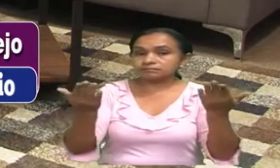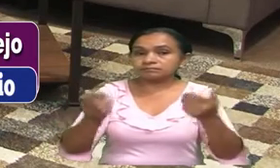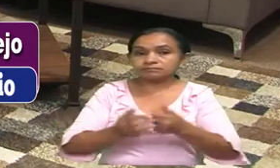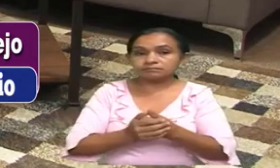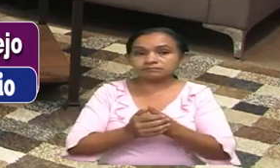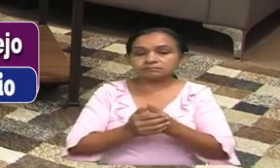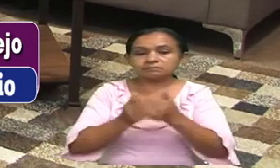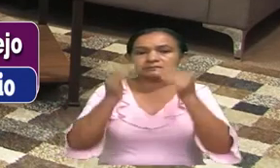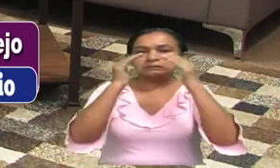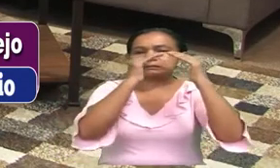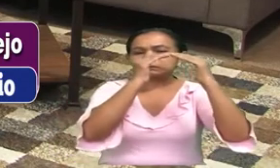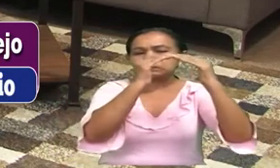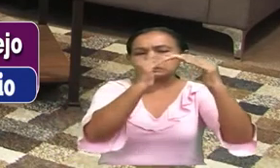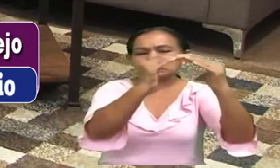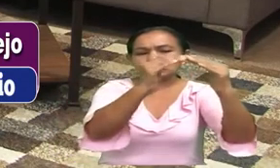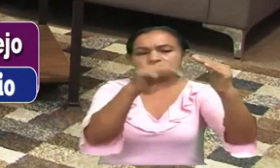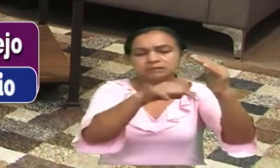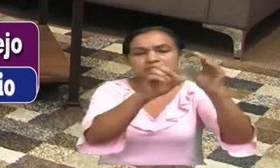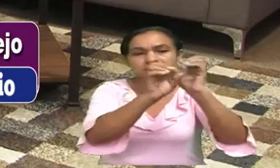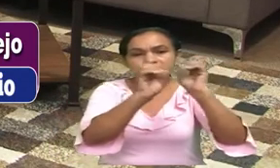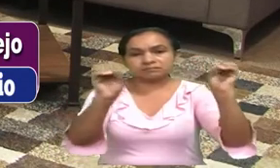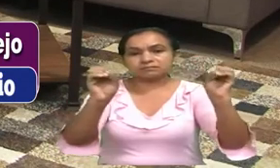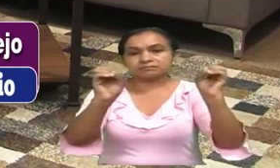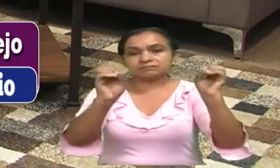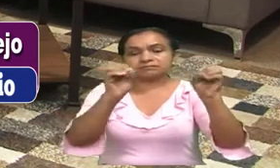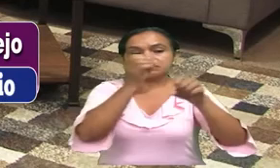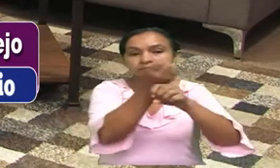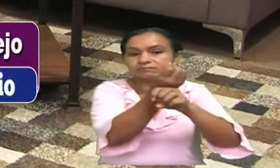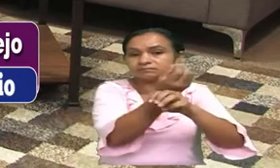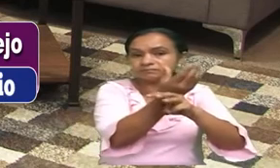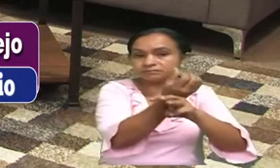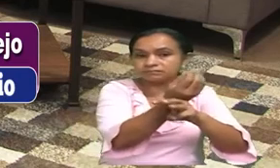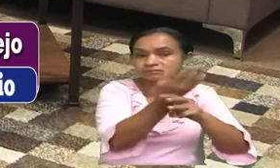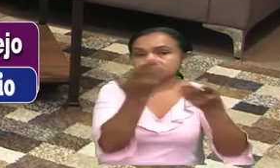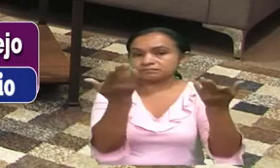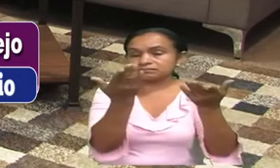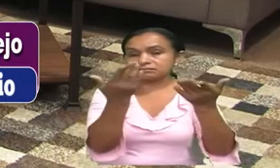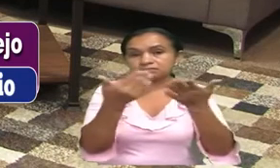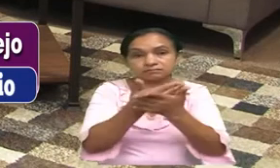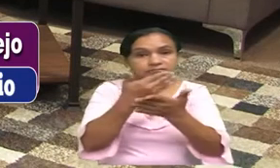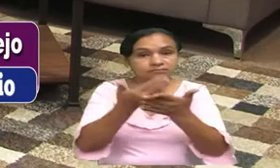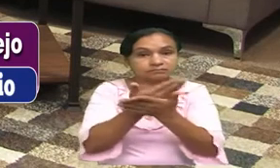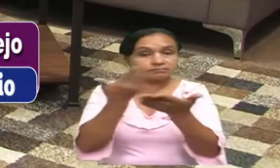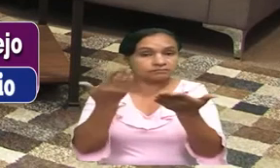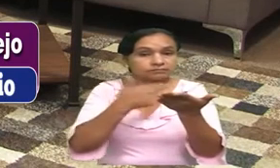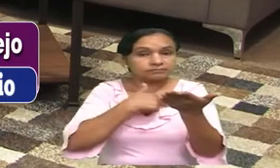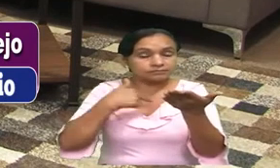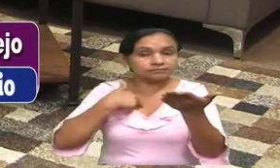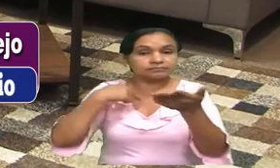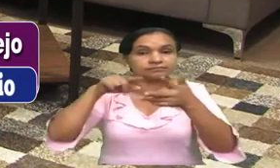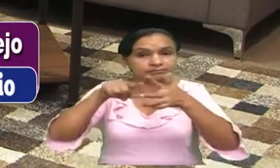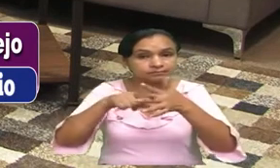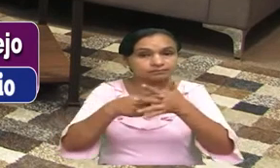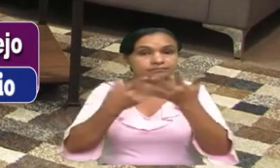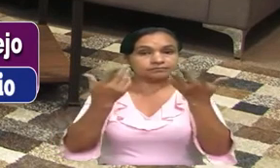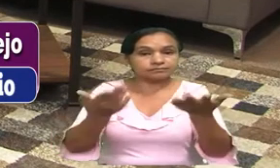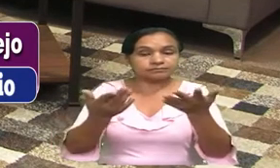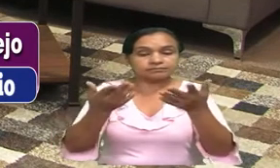en un galerón o un espacio que te lo dispone una alcaldía. Y además otra. Se está innovando y es por y primera se, vez. Y se está innovando. Y